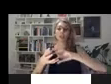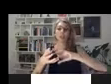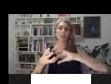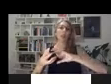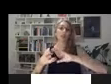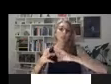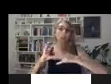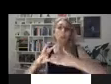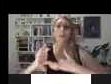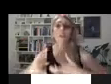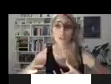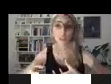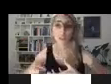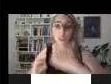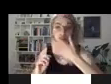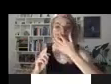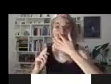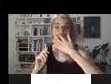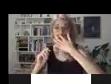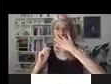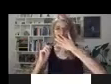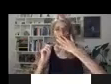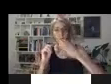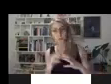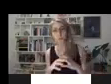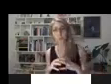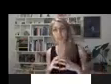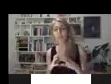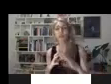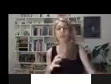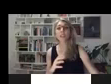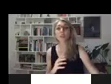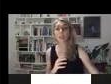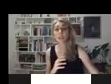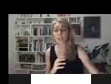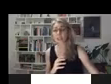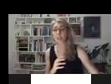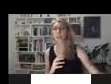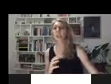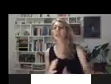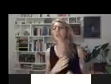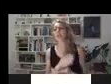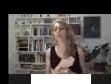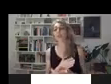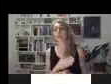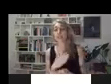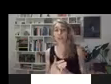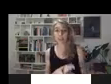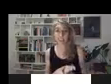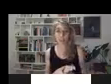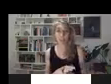simbióticos entre el valor simbólico y el valor económico. En muchas situaciones,